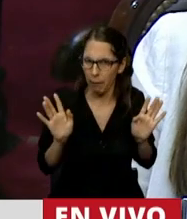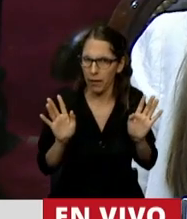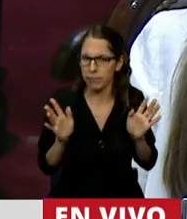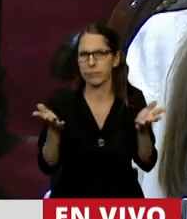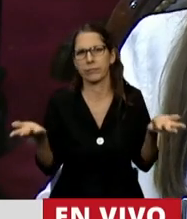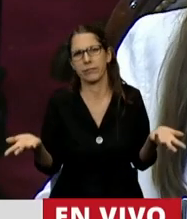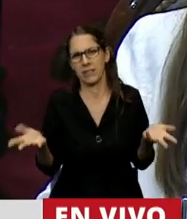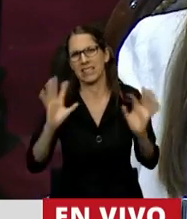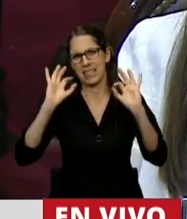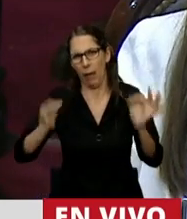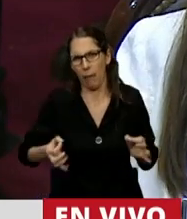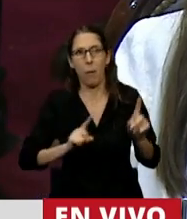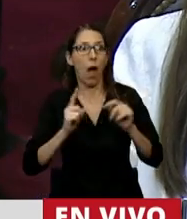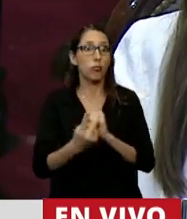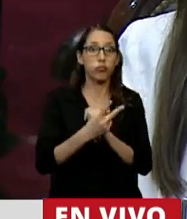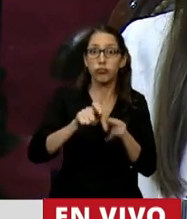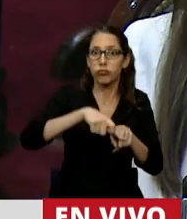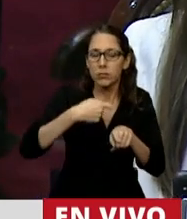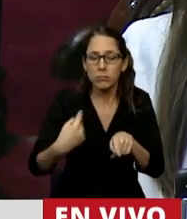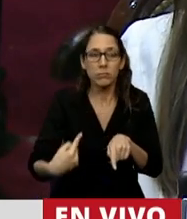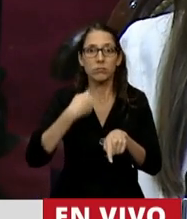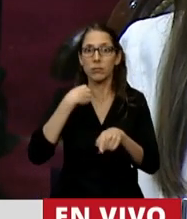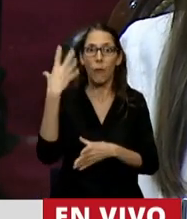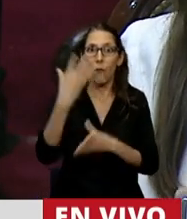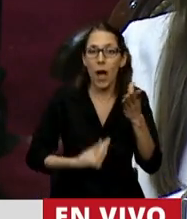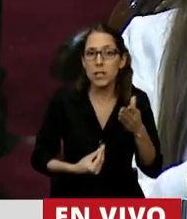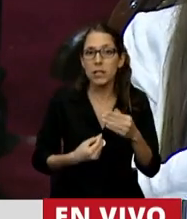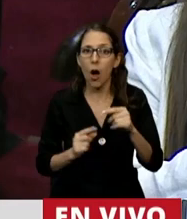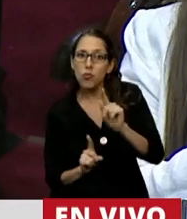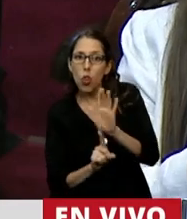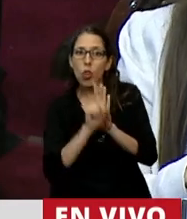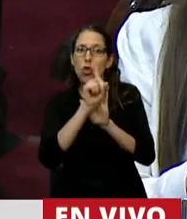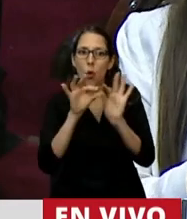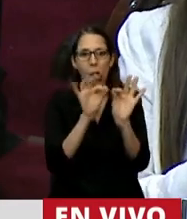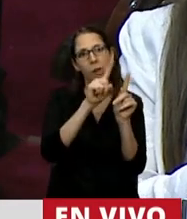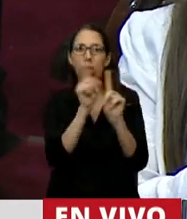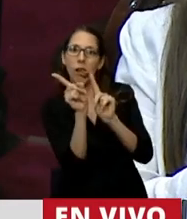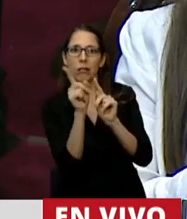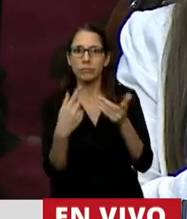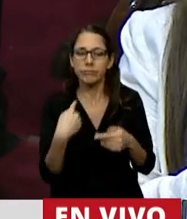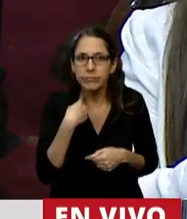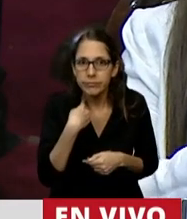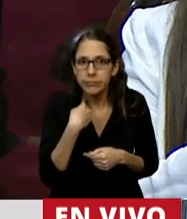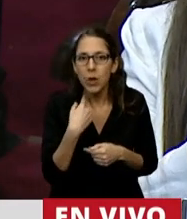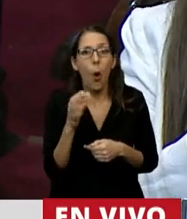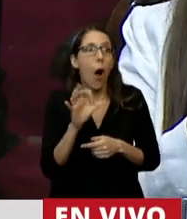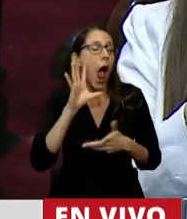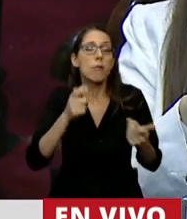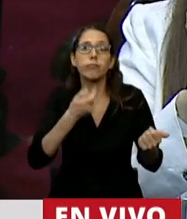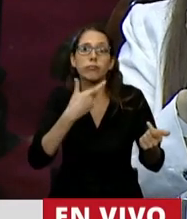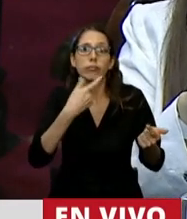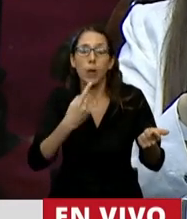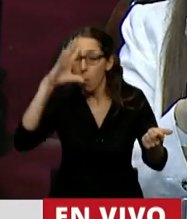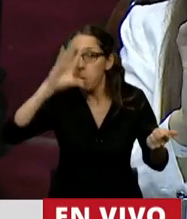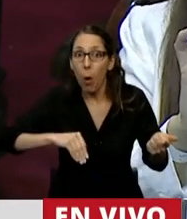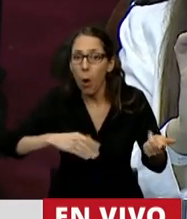métodos anticonceptivos fallan. No se sabe que un DIU se corre, no se sabe que el anticonceptivo, que alguna vez nos olvidamos la pastilla y la